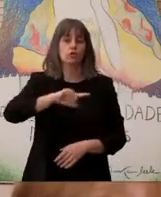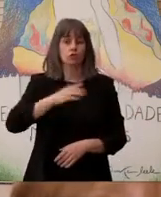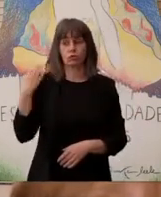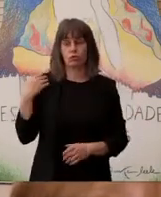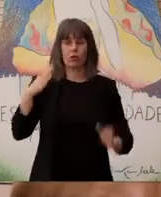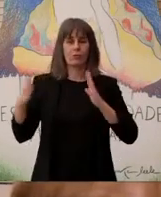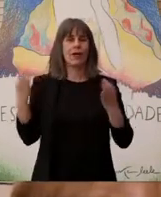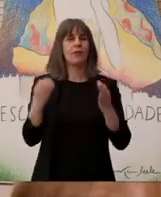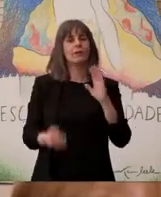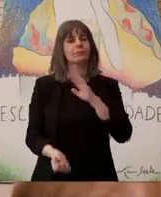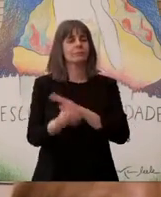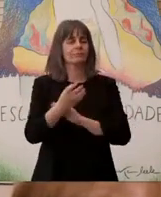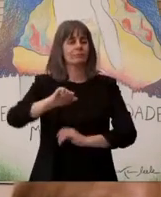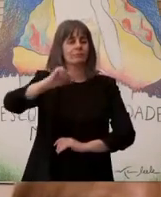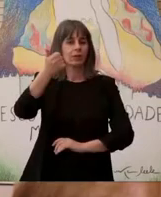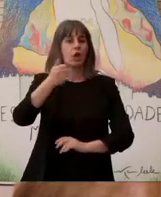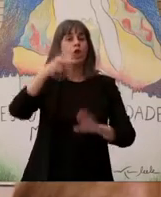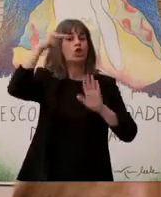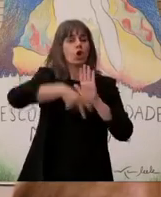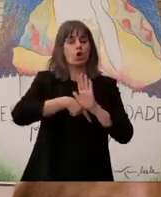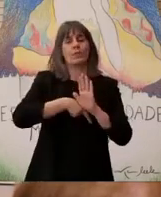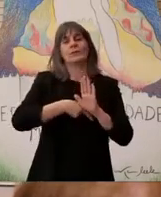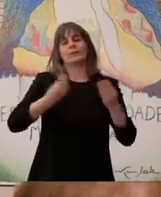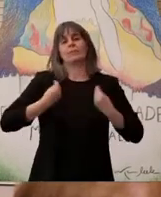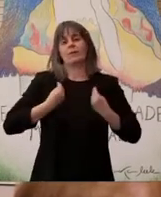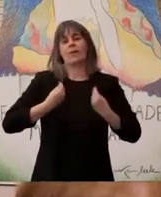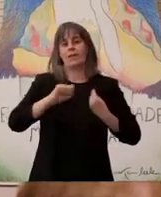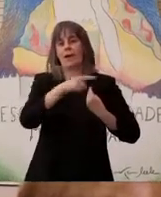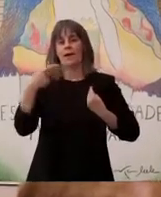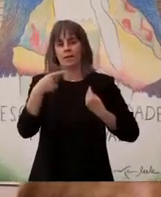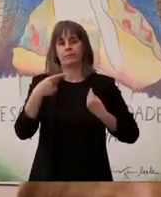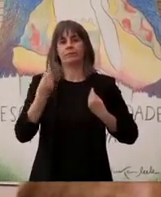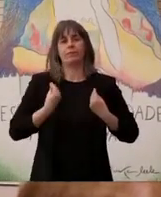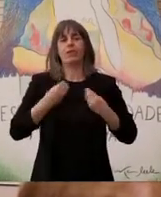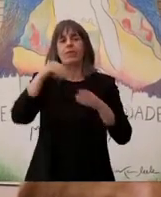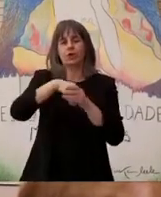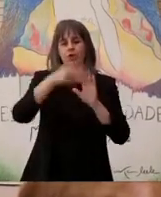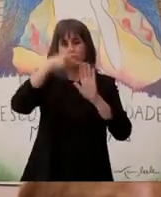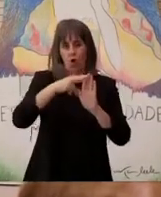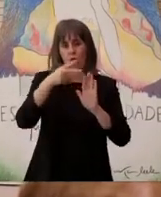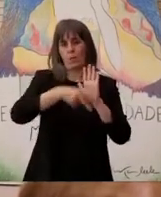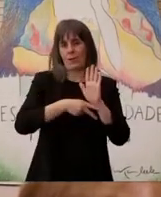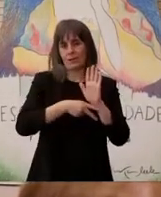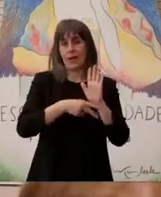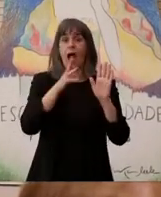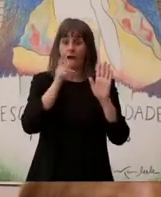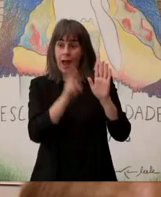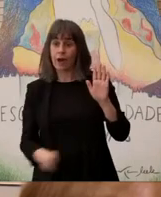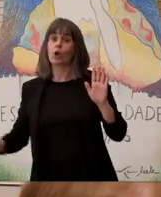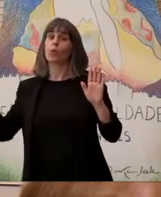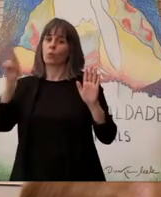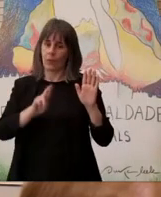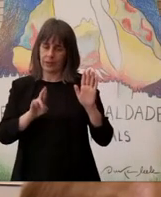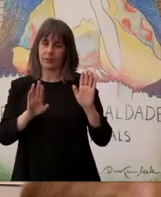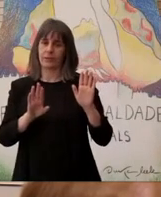las normas de habitabilidad de las viviendas que ahora está recuperando PP porque me acuerdo muy bien cuando